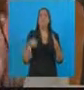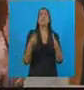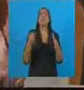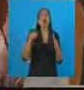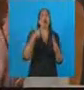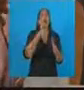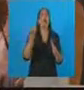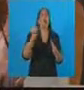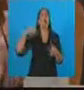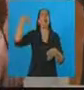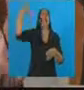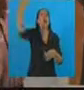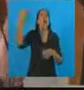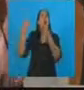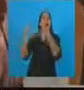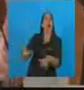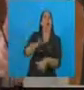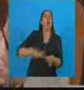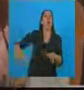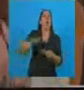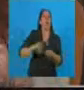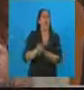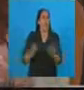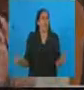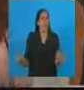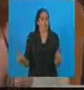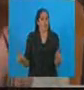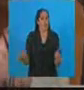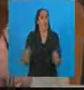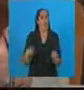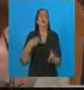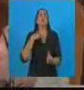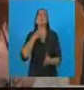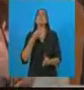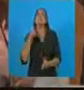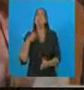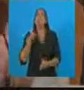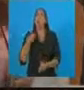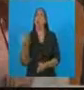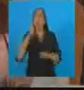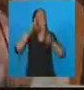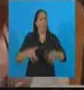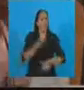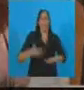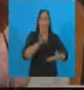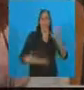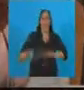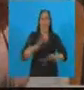abandonado y se convierta en una política pública a través de una ley. Porque queremos no